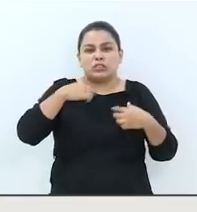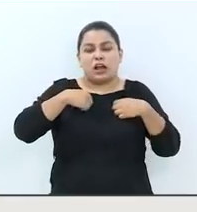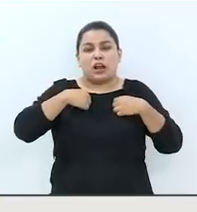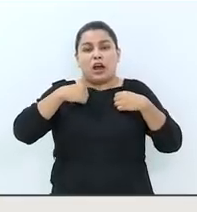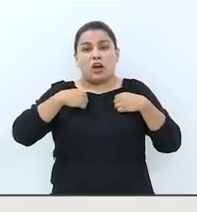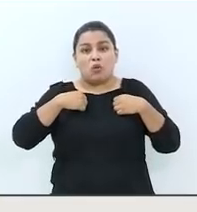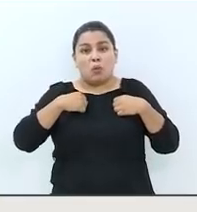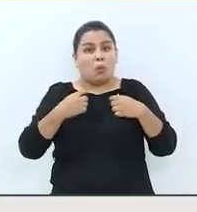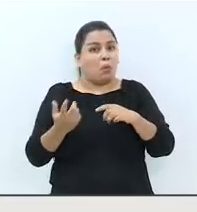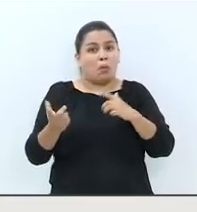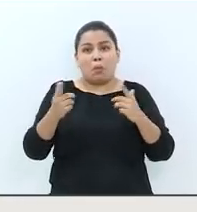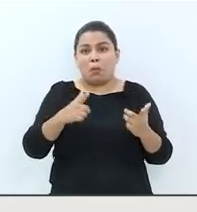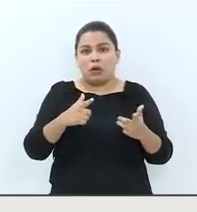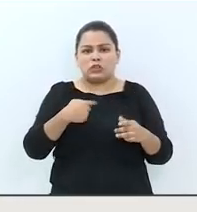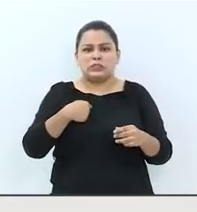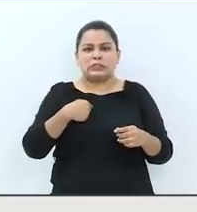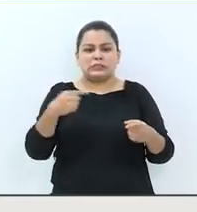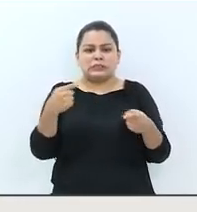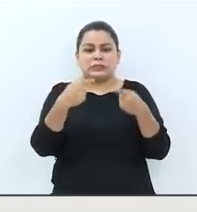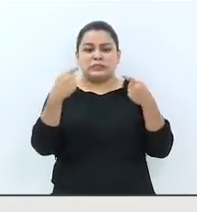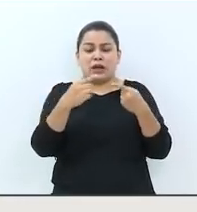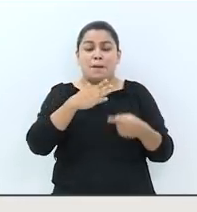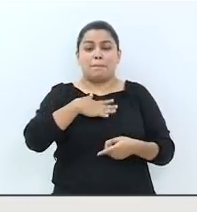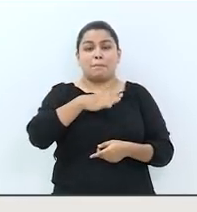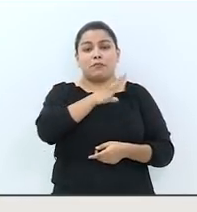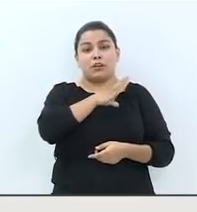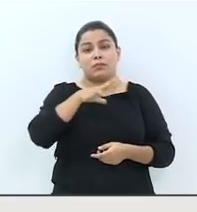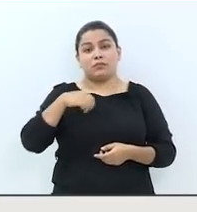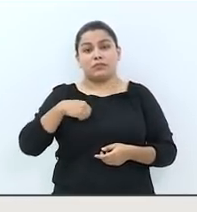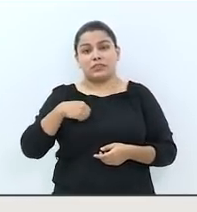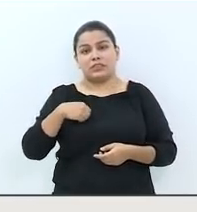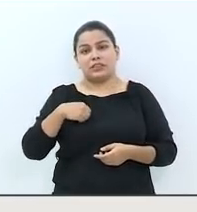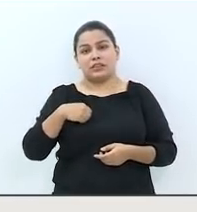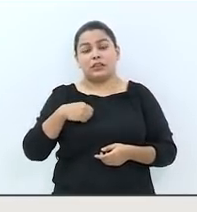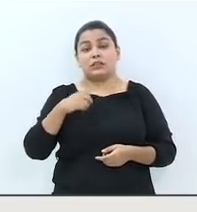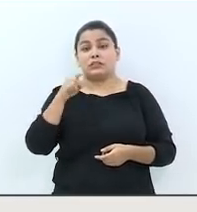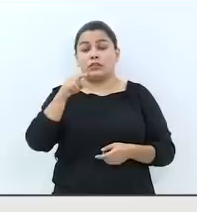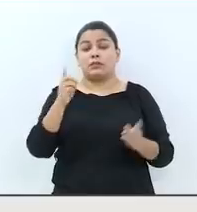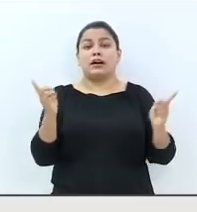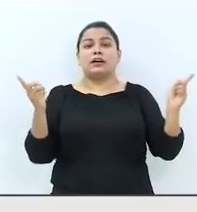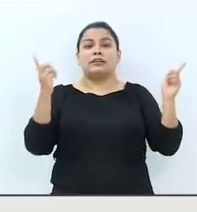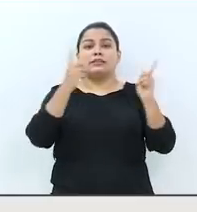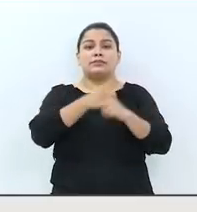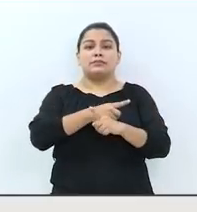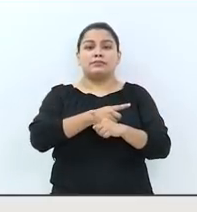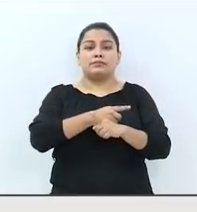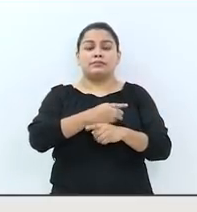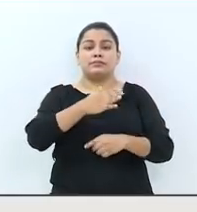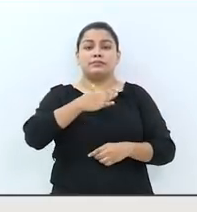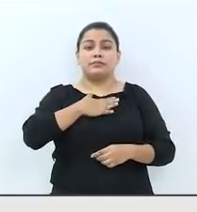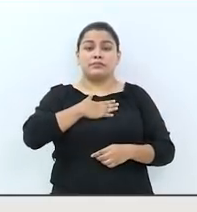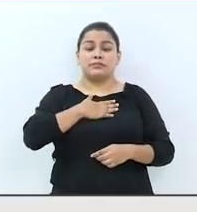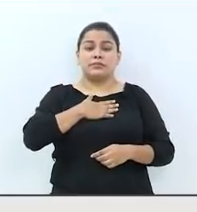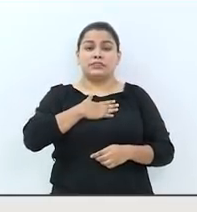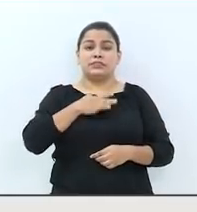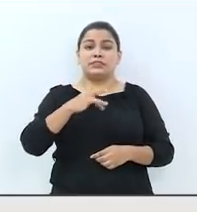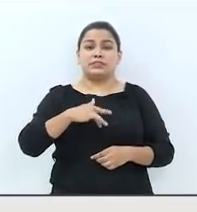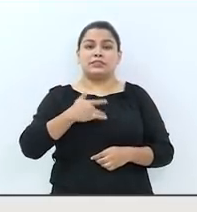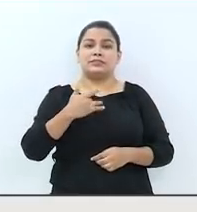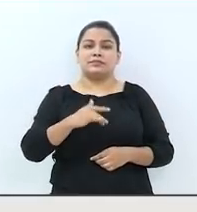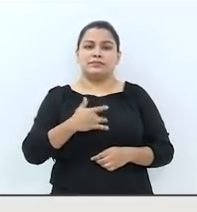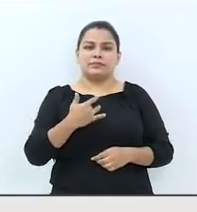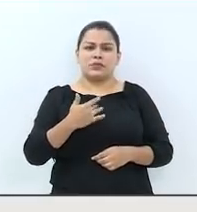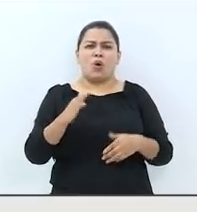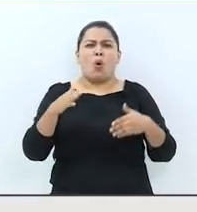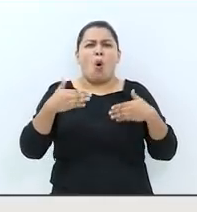llevaba y no estaba lista, que si tuve una discusión con alguien de mi familia. Seguramente esto va a cambiar totalmente mi clima interior. Y entonces,